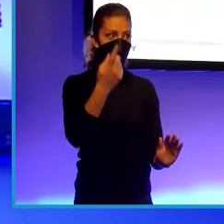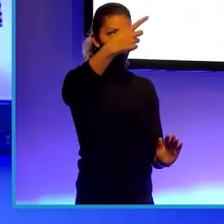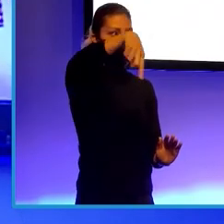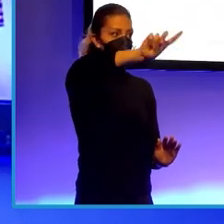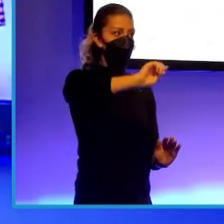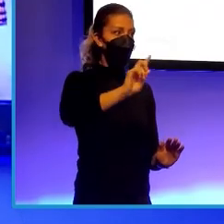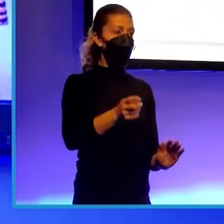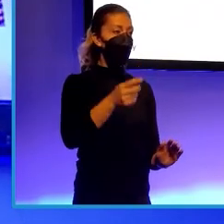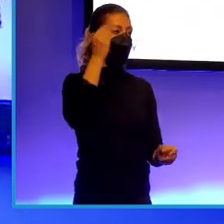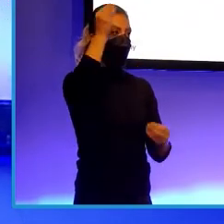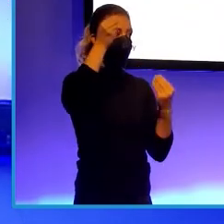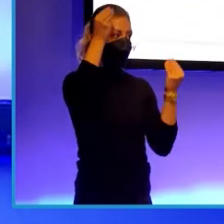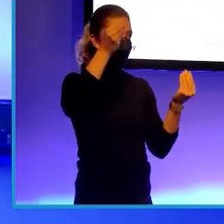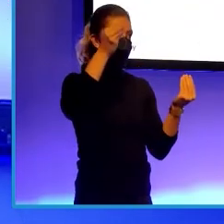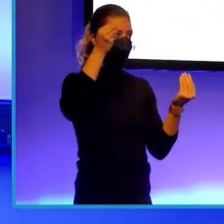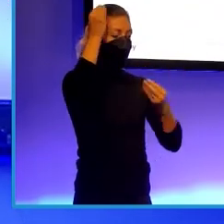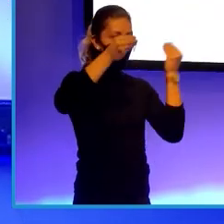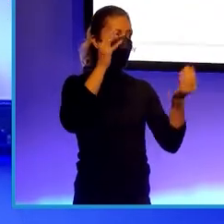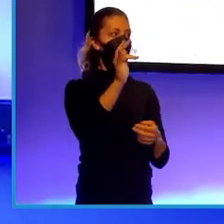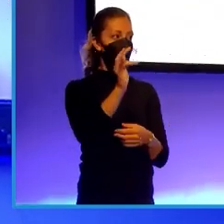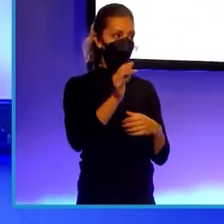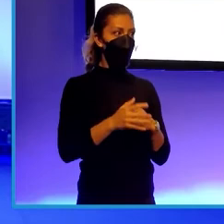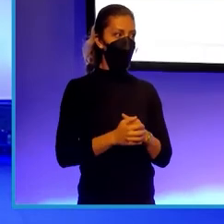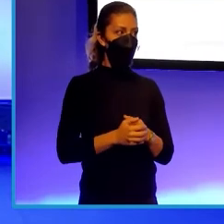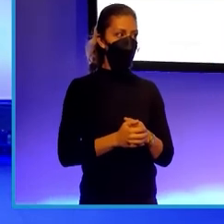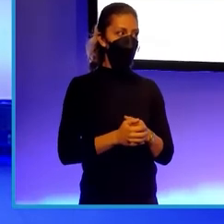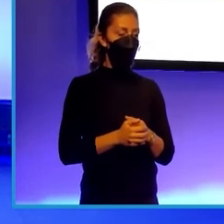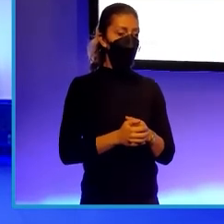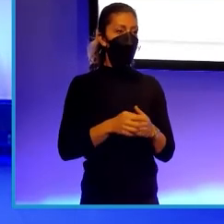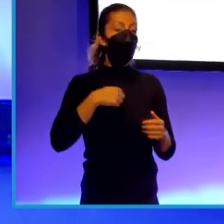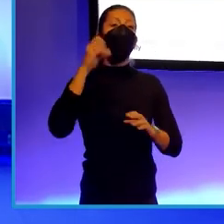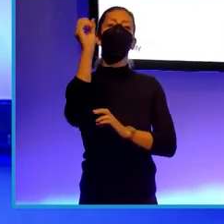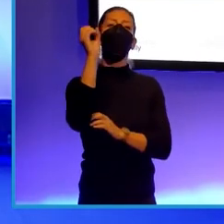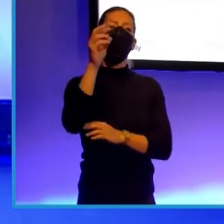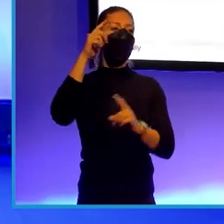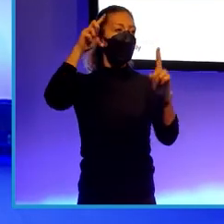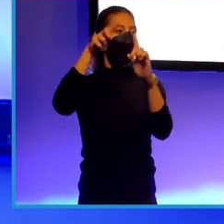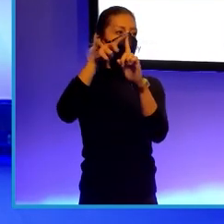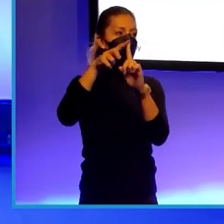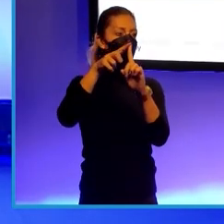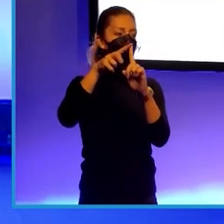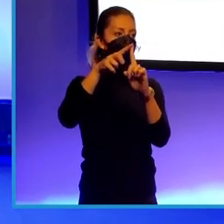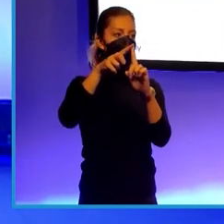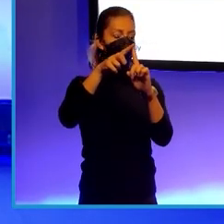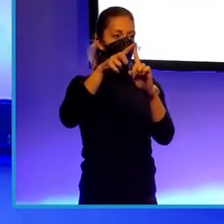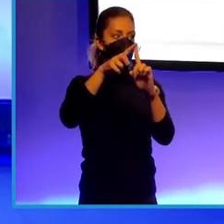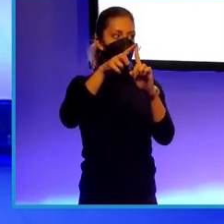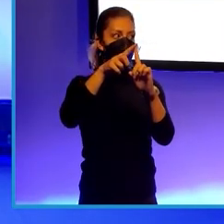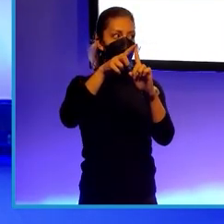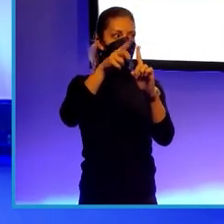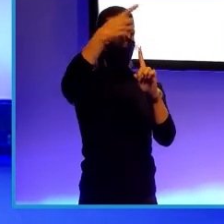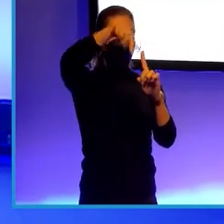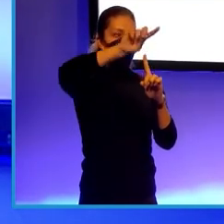de ésta esta conferencia me gustaría que sacaran 22 temas